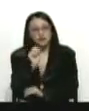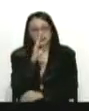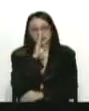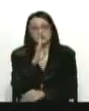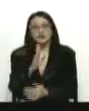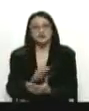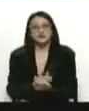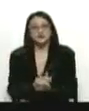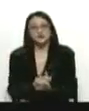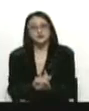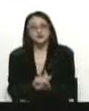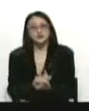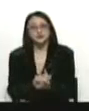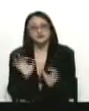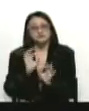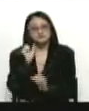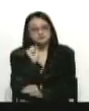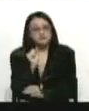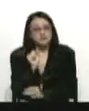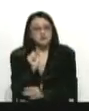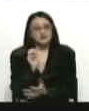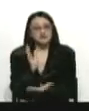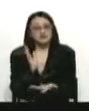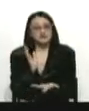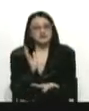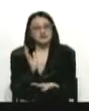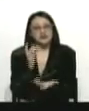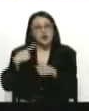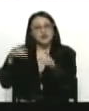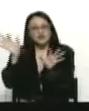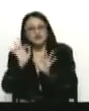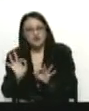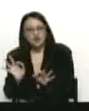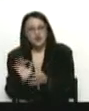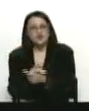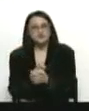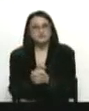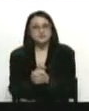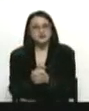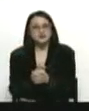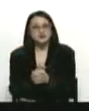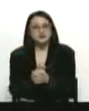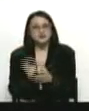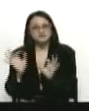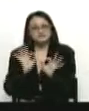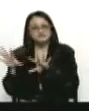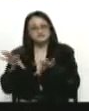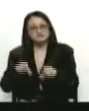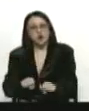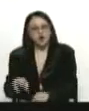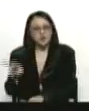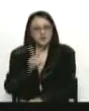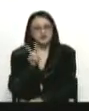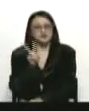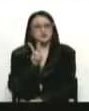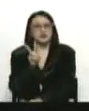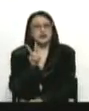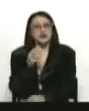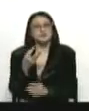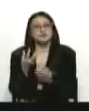directos, intentos de asesinato indirectos, intentos concretos de invasión del país en